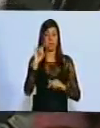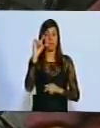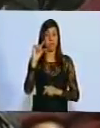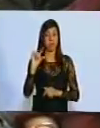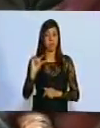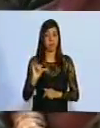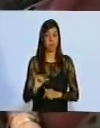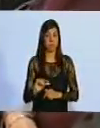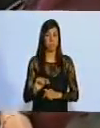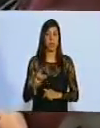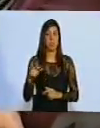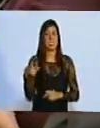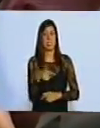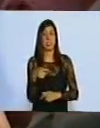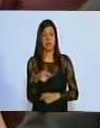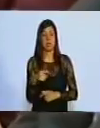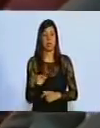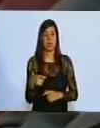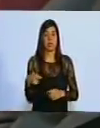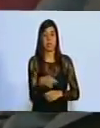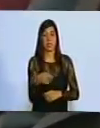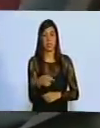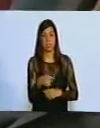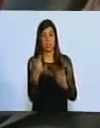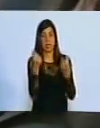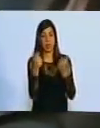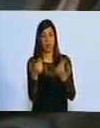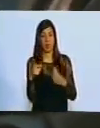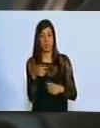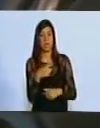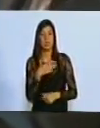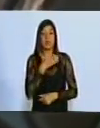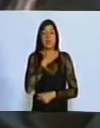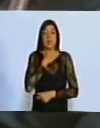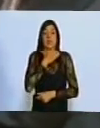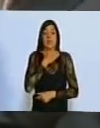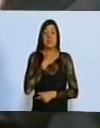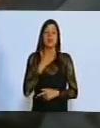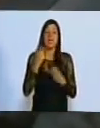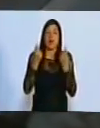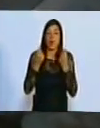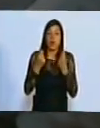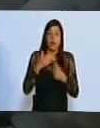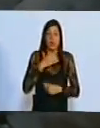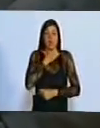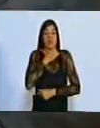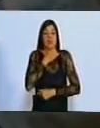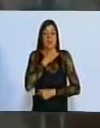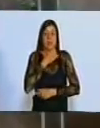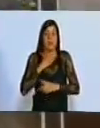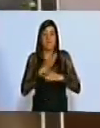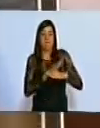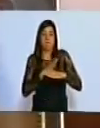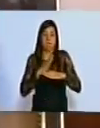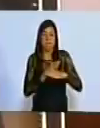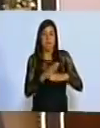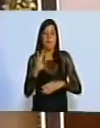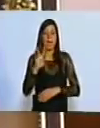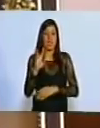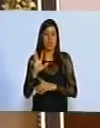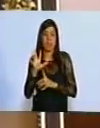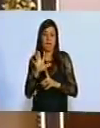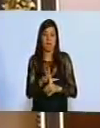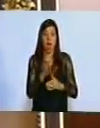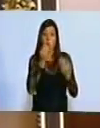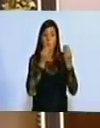golpean los ingresos del país por todas partes. Nos asfixian económicamente. Nos mantienen un bloqueo. Tratan de que no entren